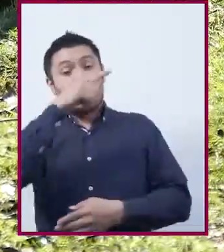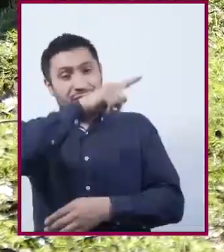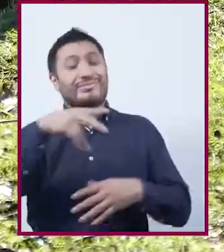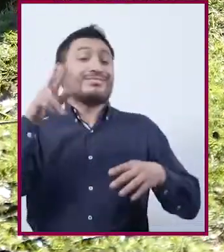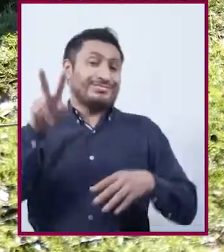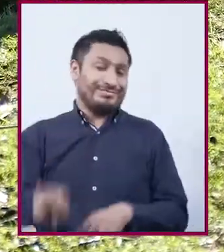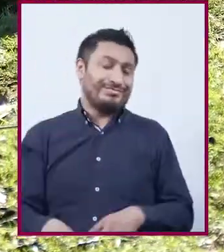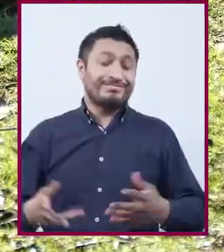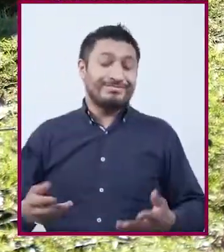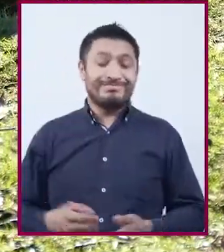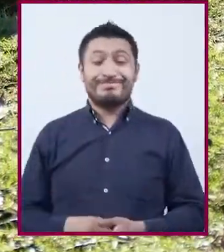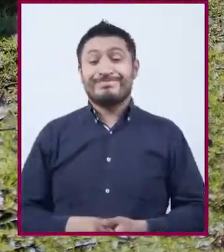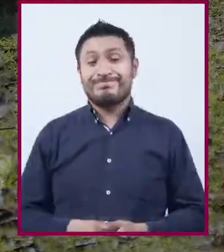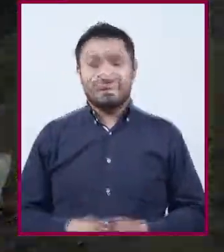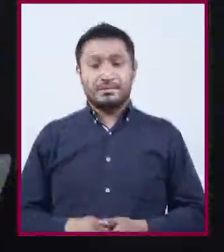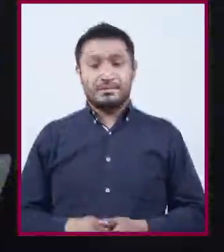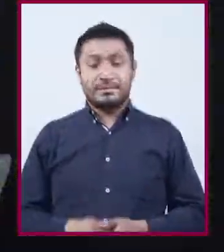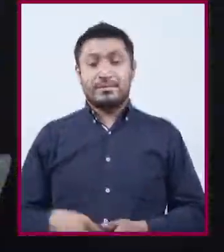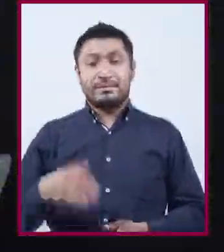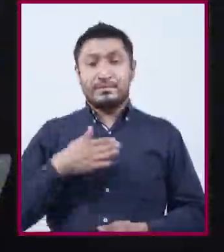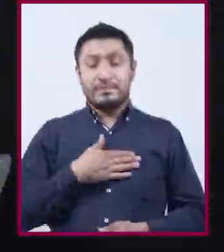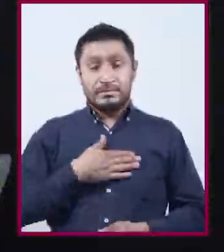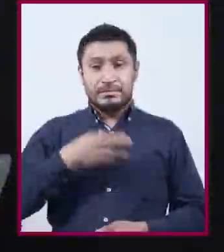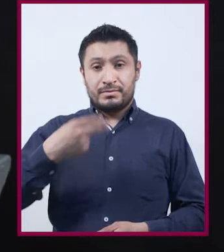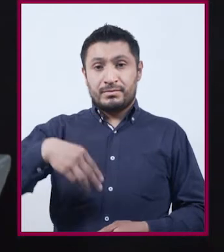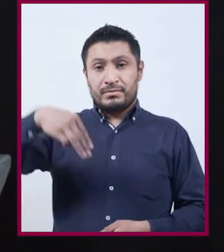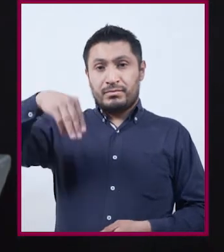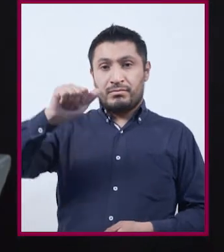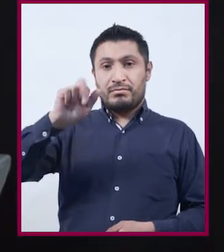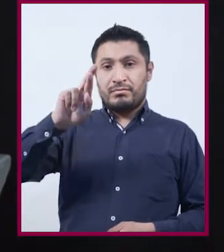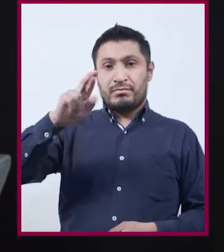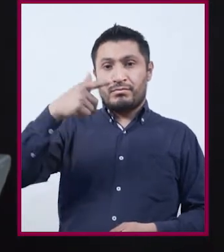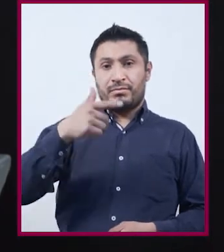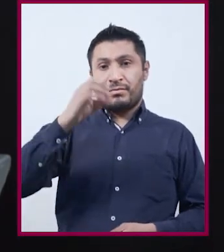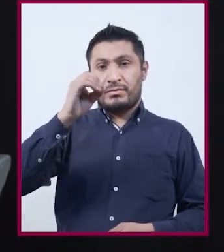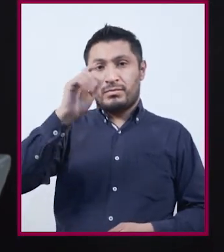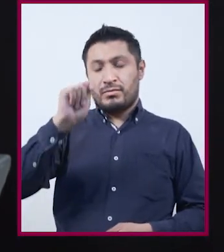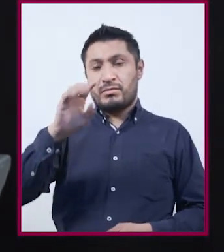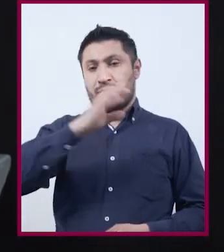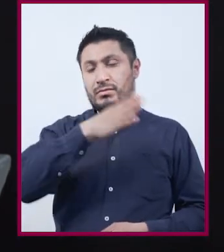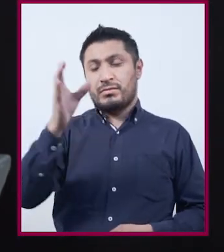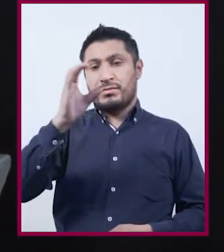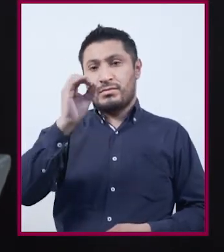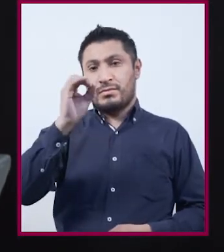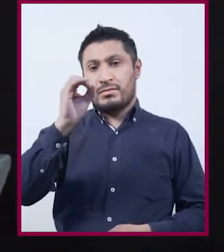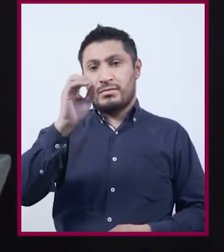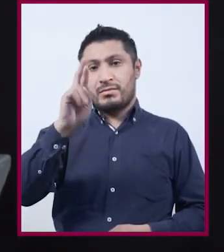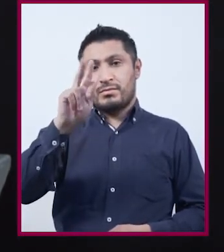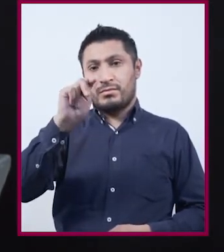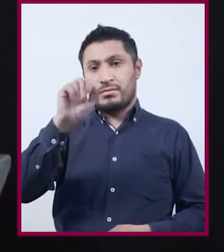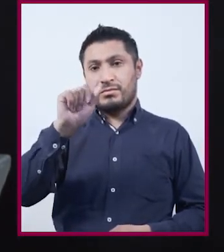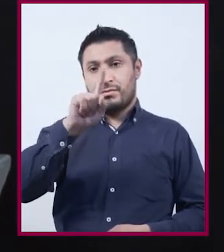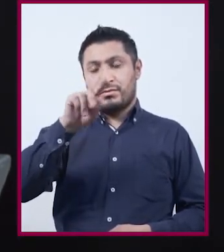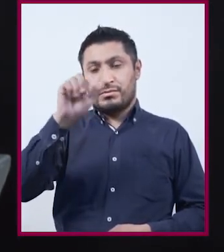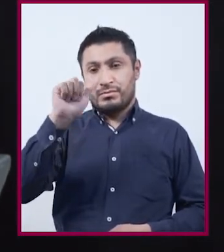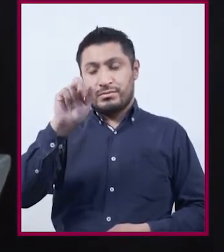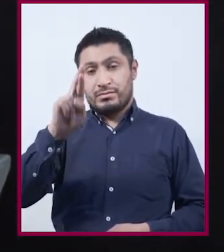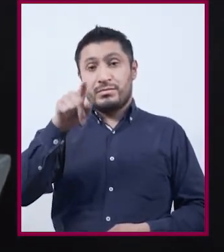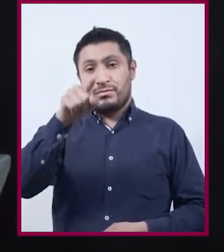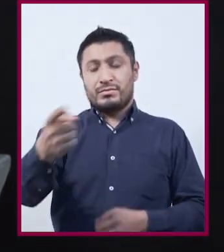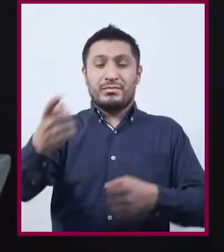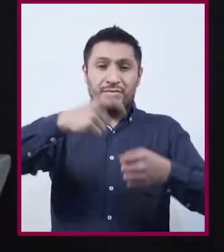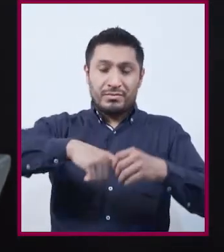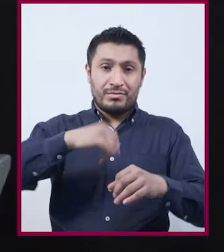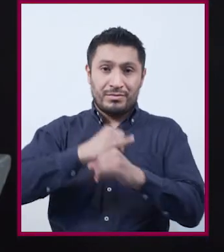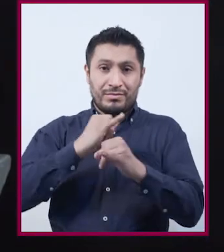isla de Puerto Rico, ¿no crees? Yo soy Margot Cortázar y te invito a que estemos en contacto a través de nuestras redes sociales que tienes en